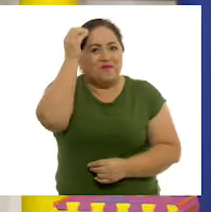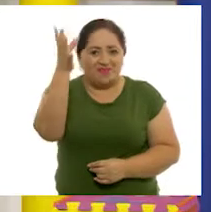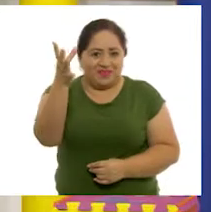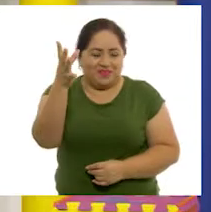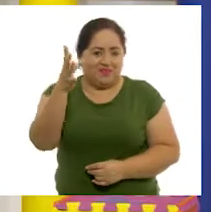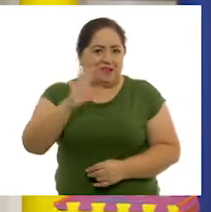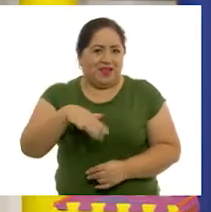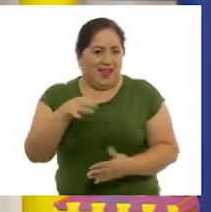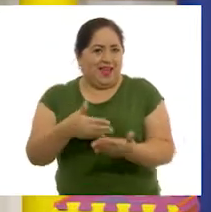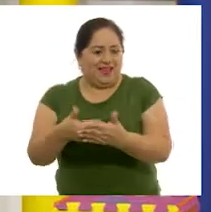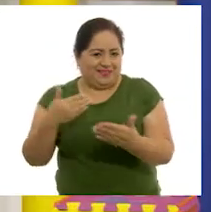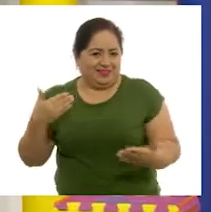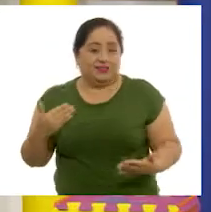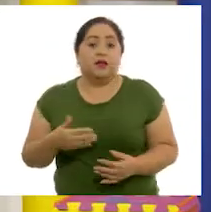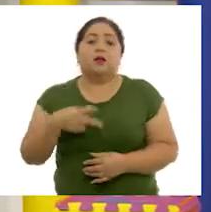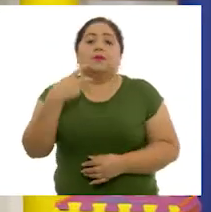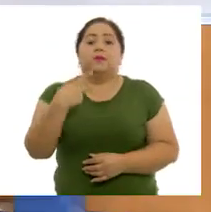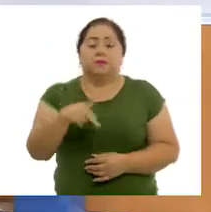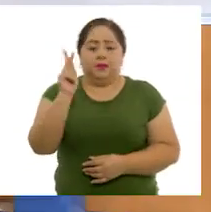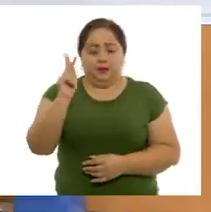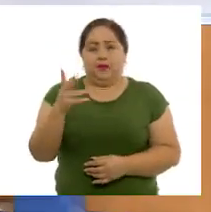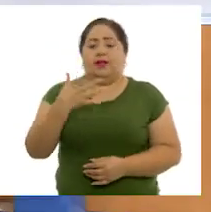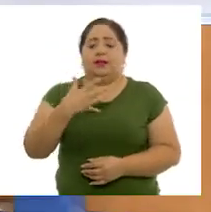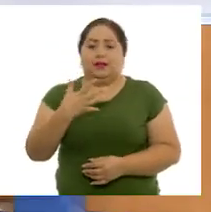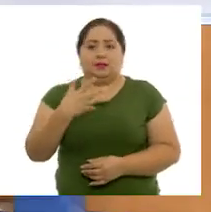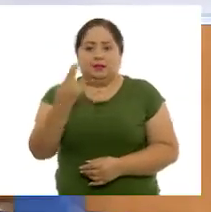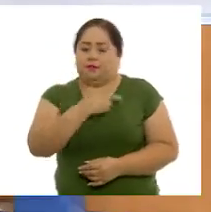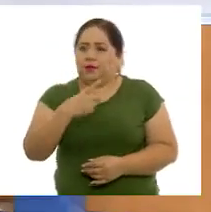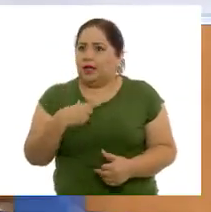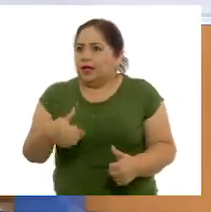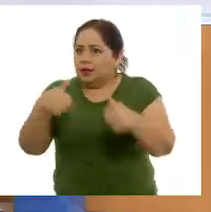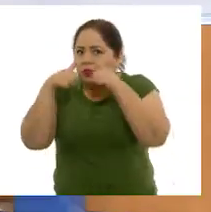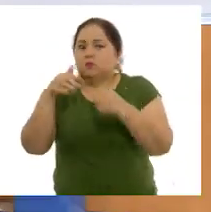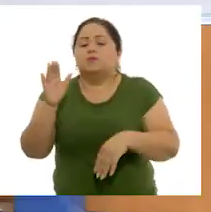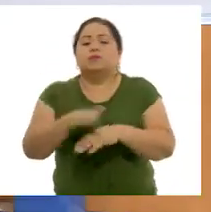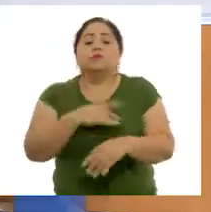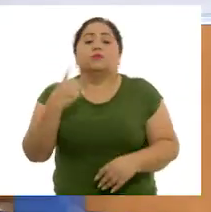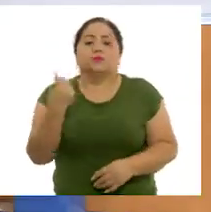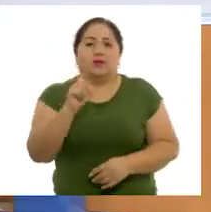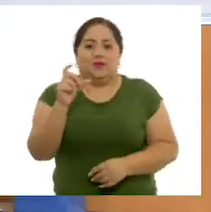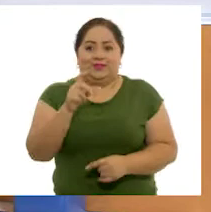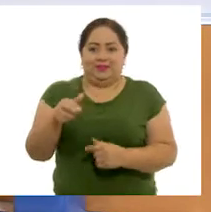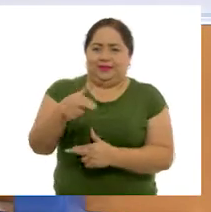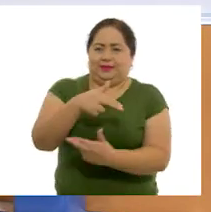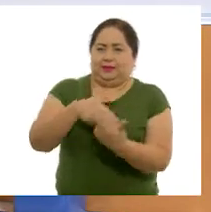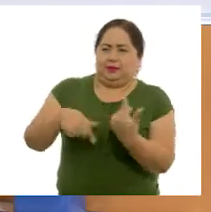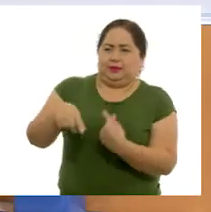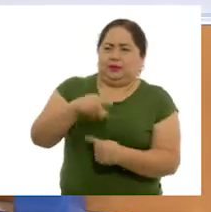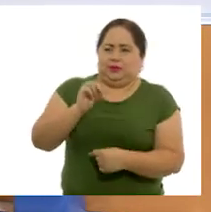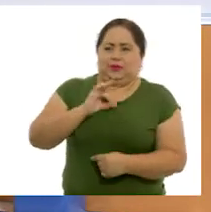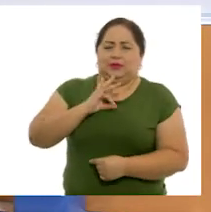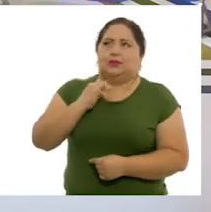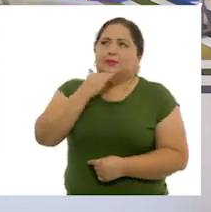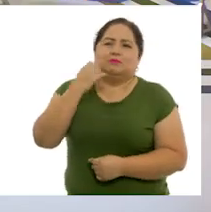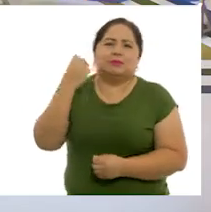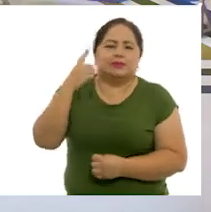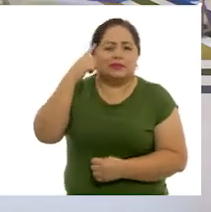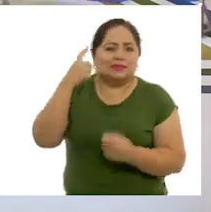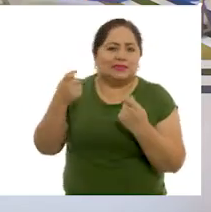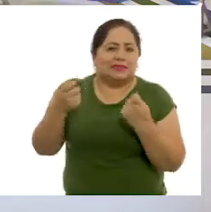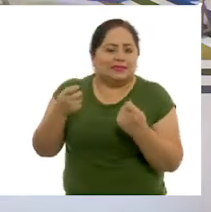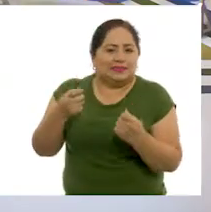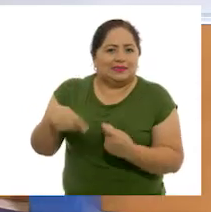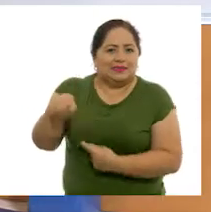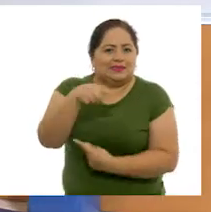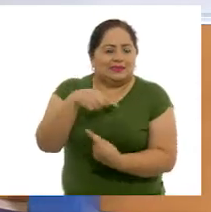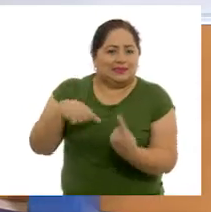que se propusieron. Sí, y aunque sea imitación, hay que estar atentos, ¿verdad? Porque ciertamente cuando íbamos en reversa hasta podías perder un poquito el equilibrio y